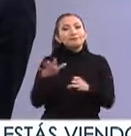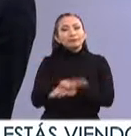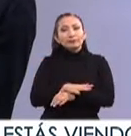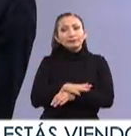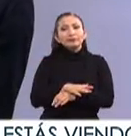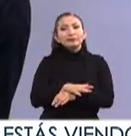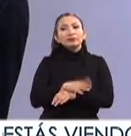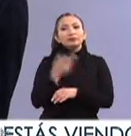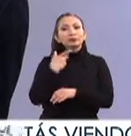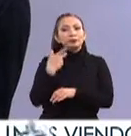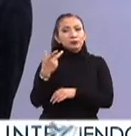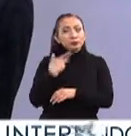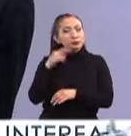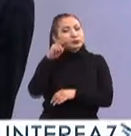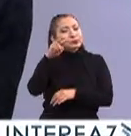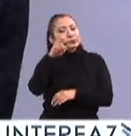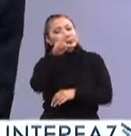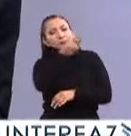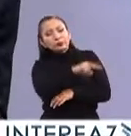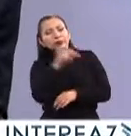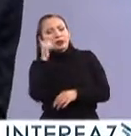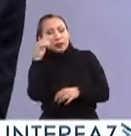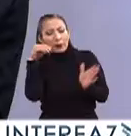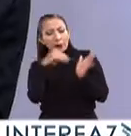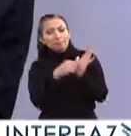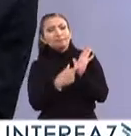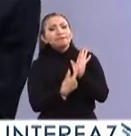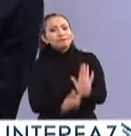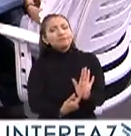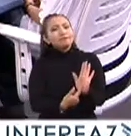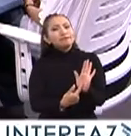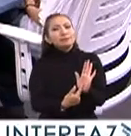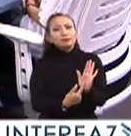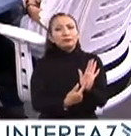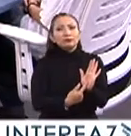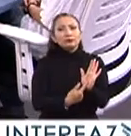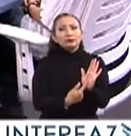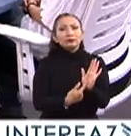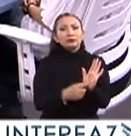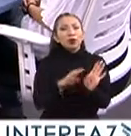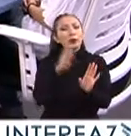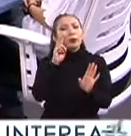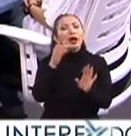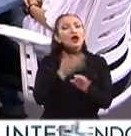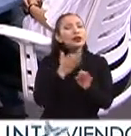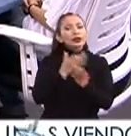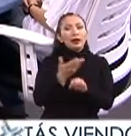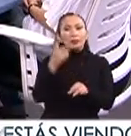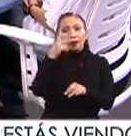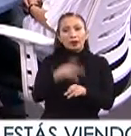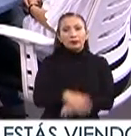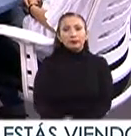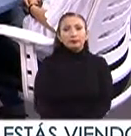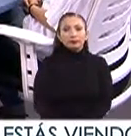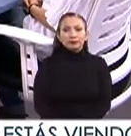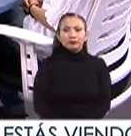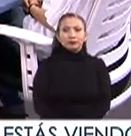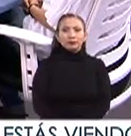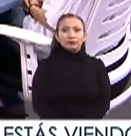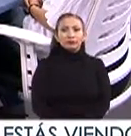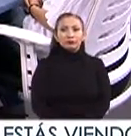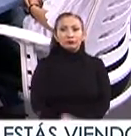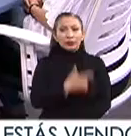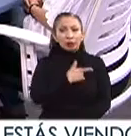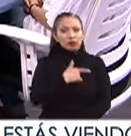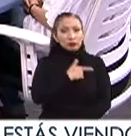cambios políticos, siempre ponerlo en la palestra. ¿Cómo ves las cosas actuales en México? ¿Te